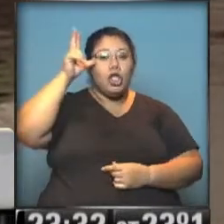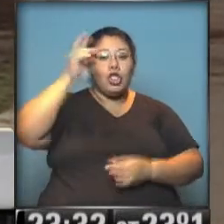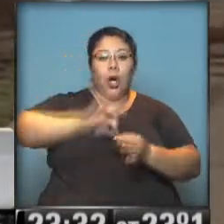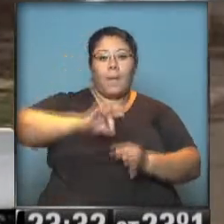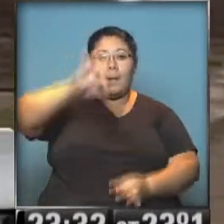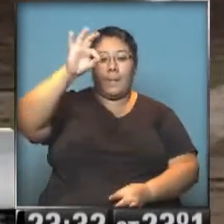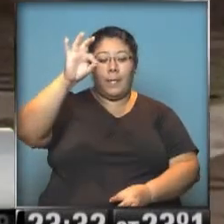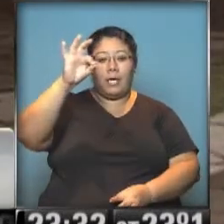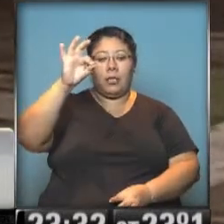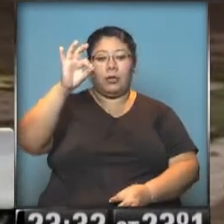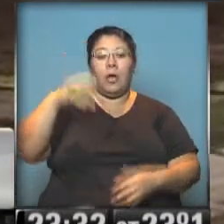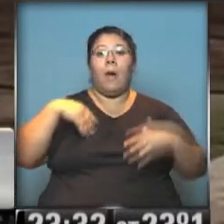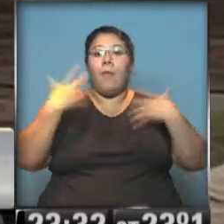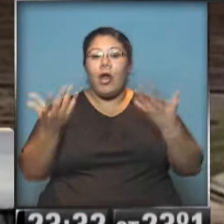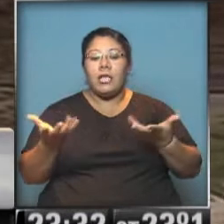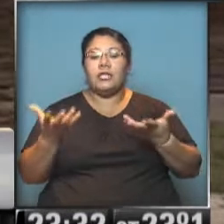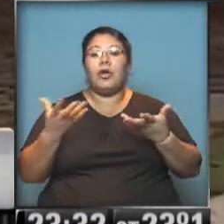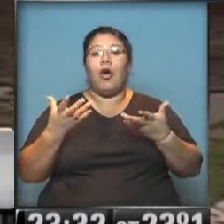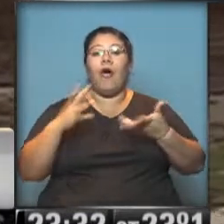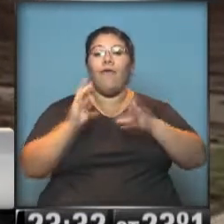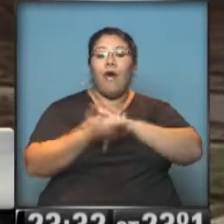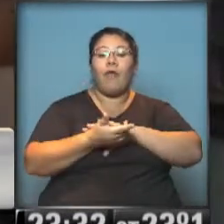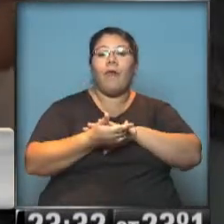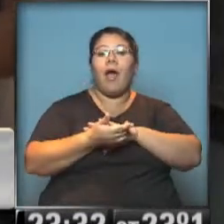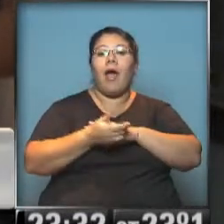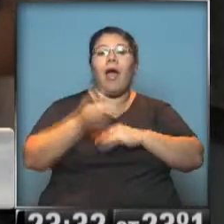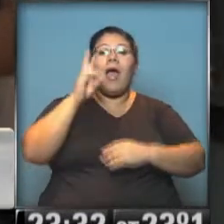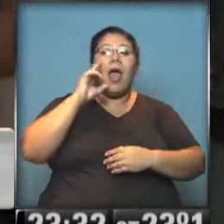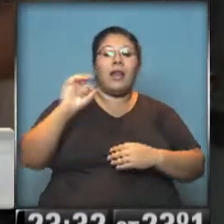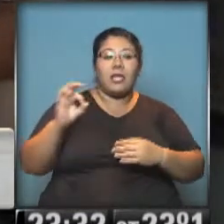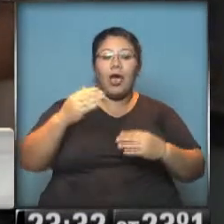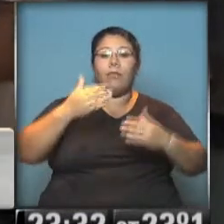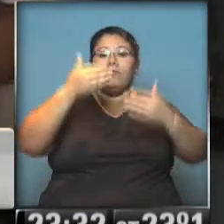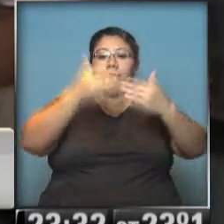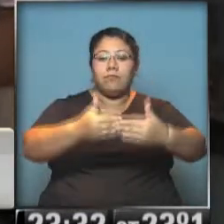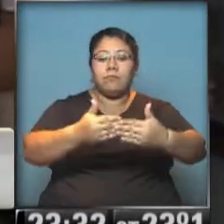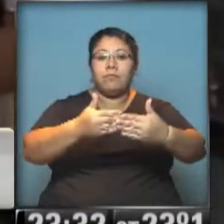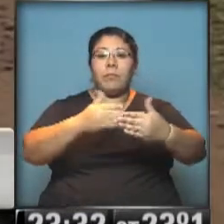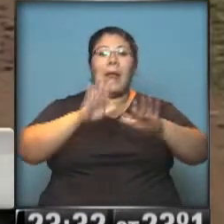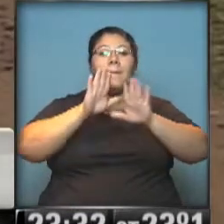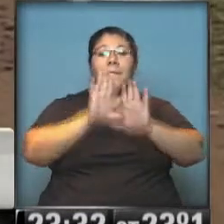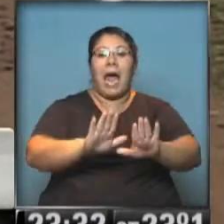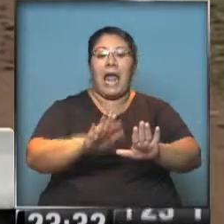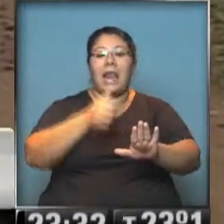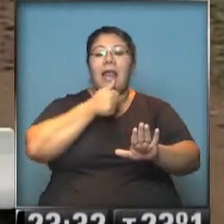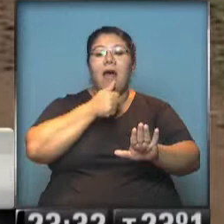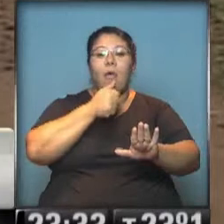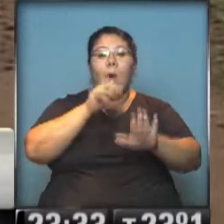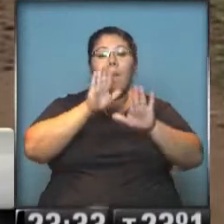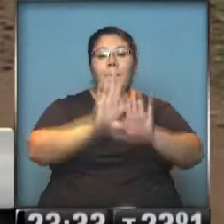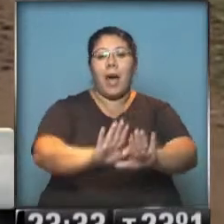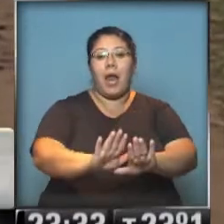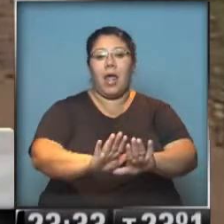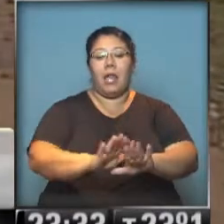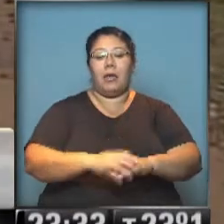defensas para prevenir los desbordes posibles. Estamos haciendo un talo de contención para el agua. ¿Más o menos cuántos metros va a